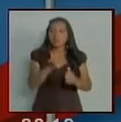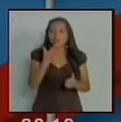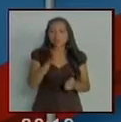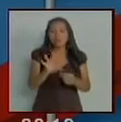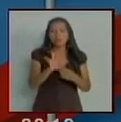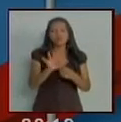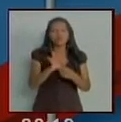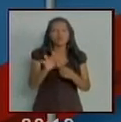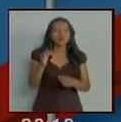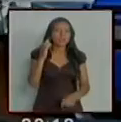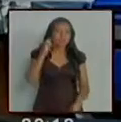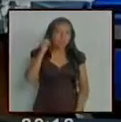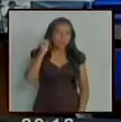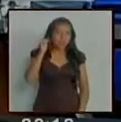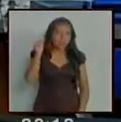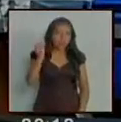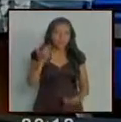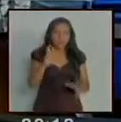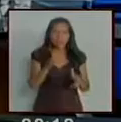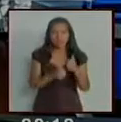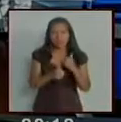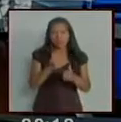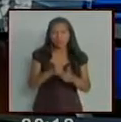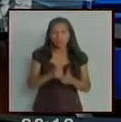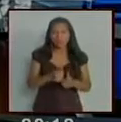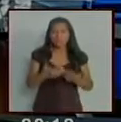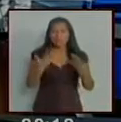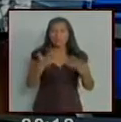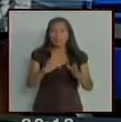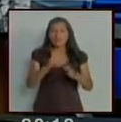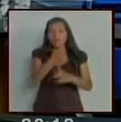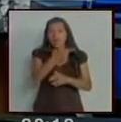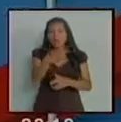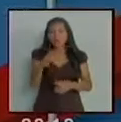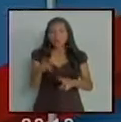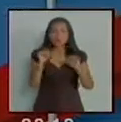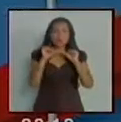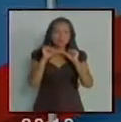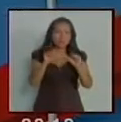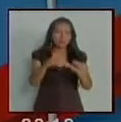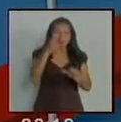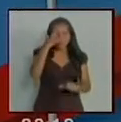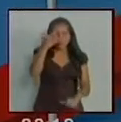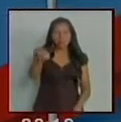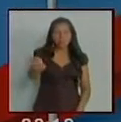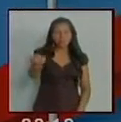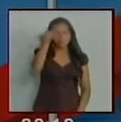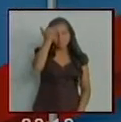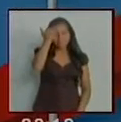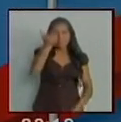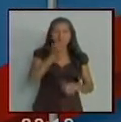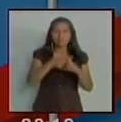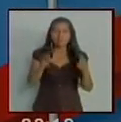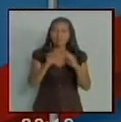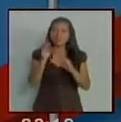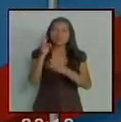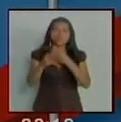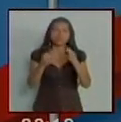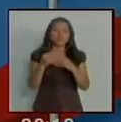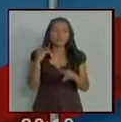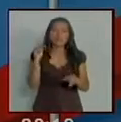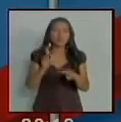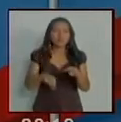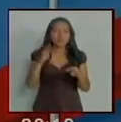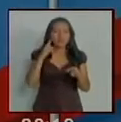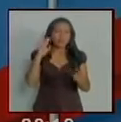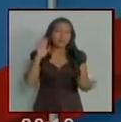está funcionando bien, de que se ha dañado el oído. Y muchas veces ese acúfeno puede quedar grabado en el cerebro del paciente y no hay nada en el mundo que lo pueda hacer